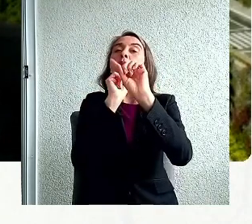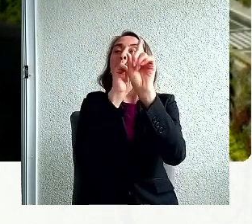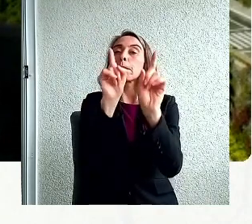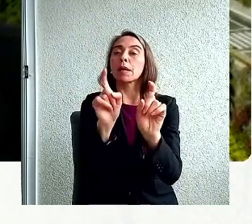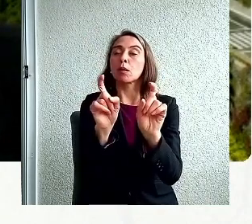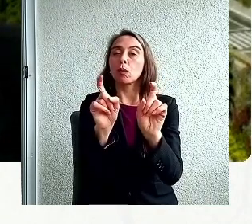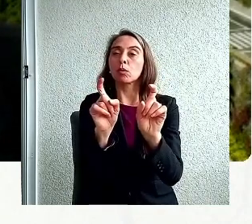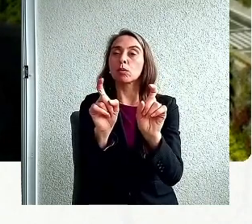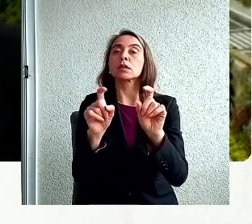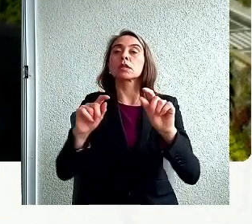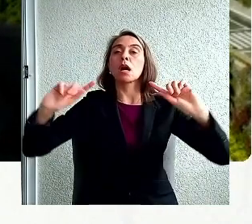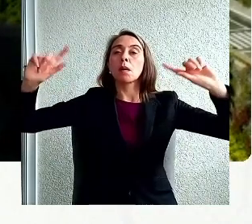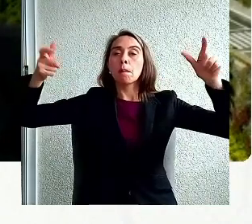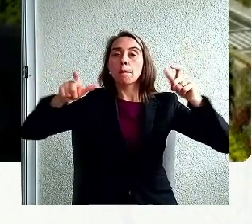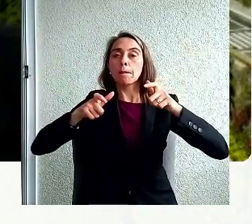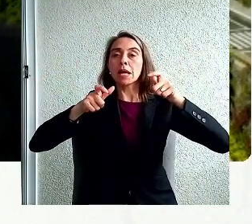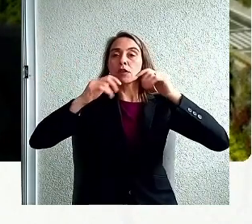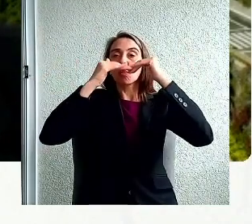Francisco.